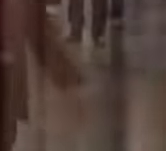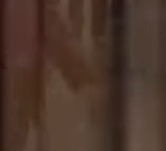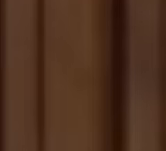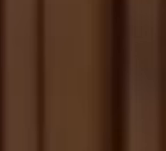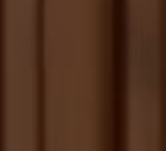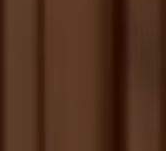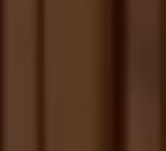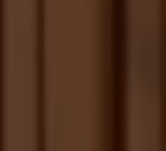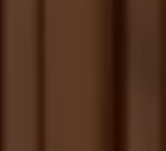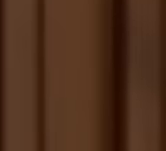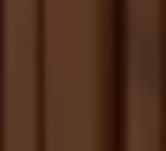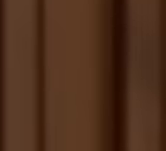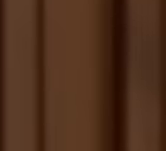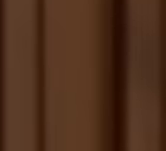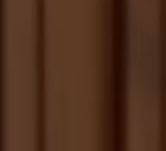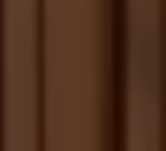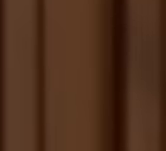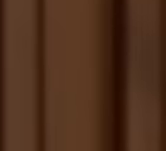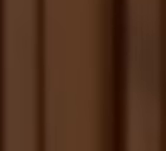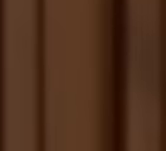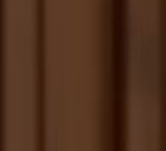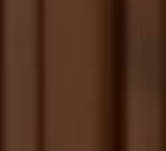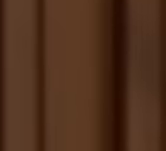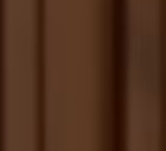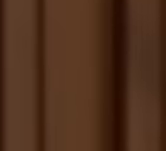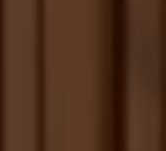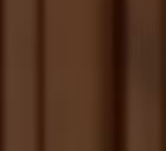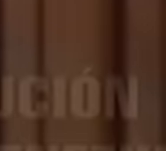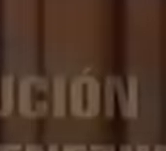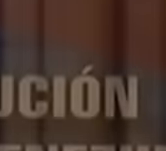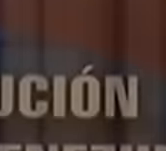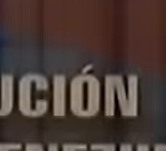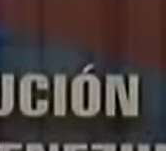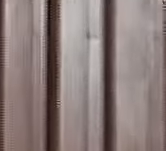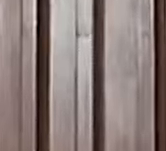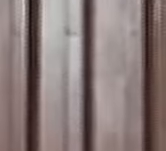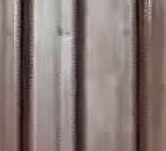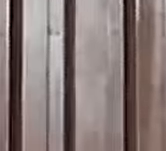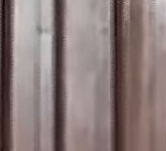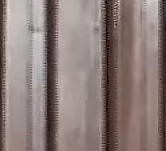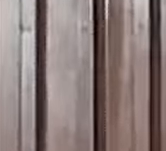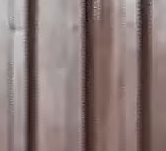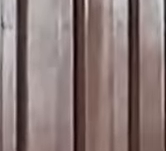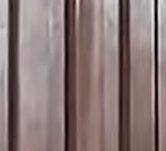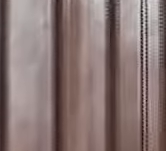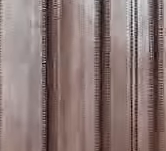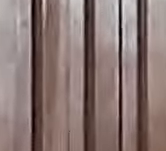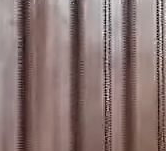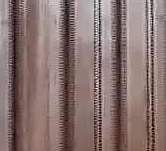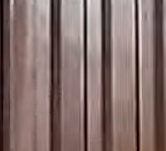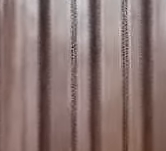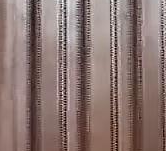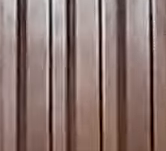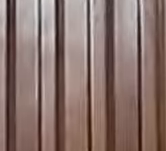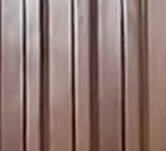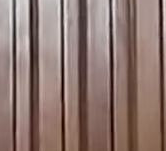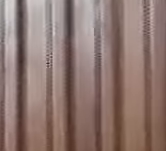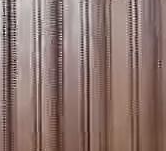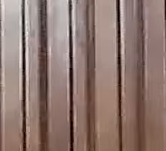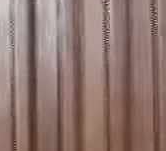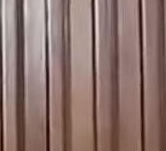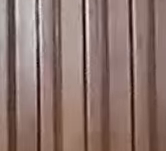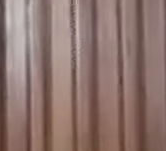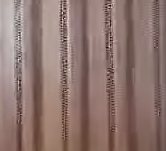pruebas ante este tribunal por quienes cantan fraude. Además, indicó que acatará lo que dictamine el Tribunal Supremo de Justicia en